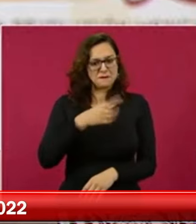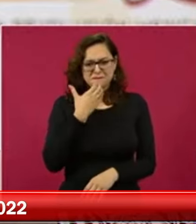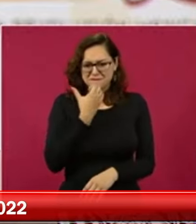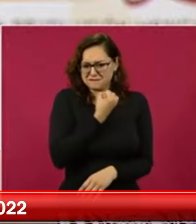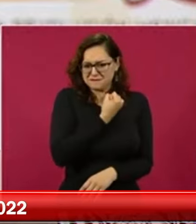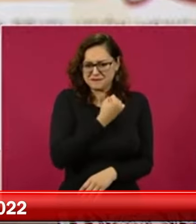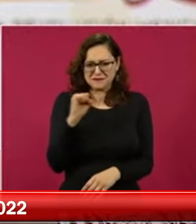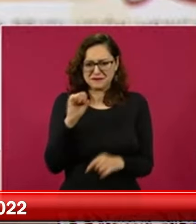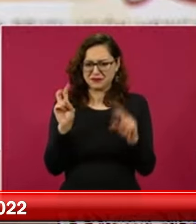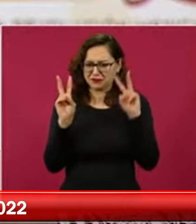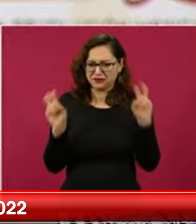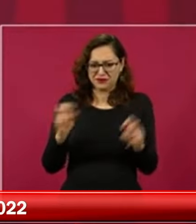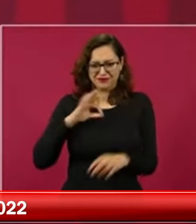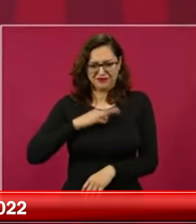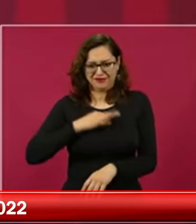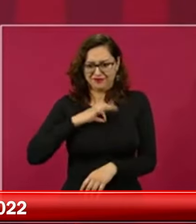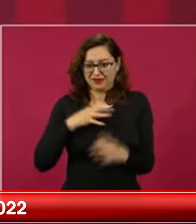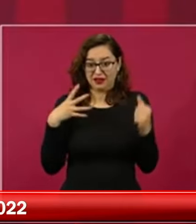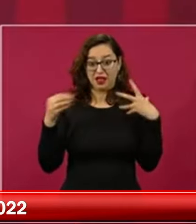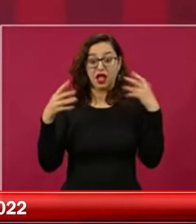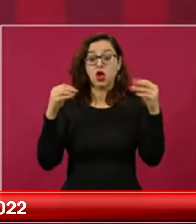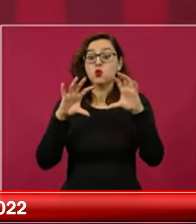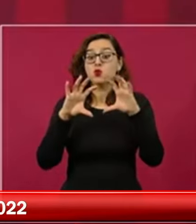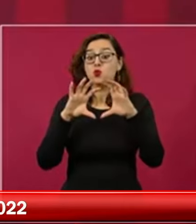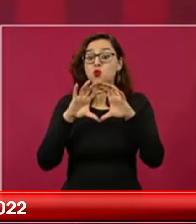especialistas en pandemias del mundo.